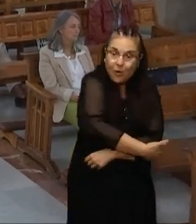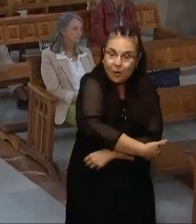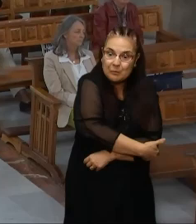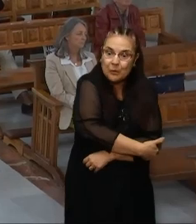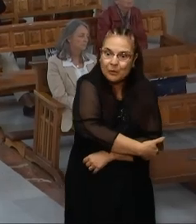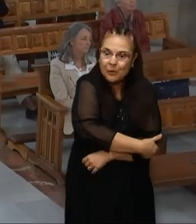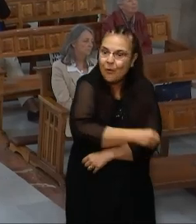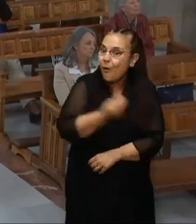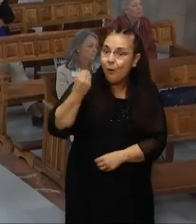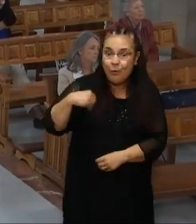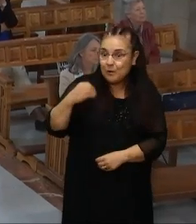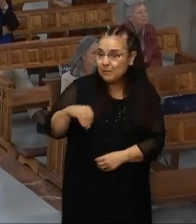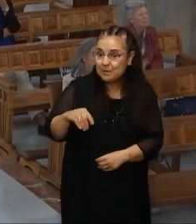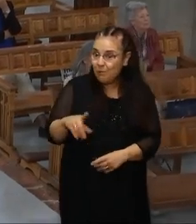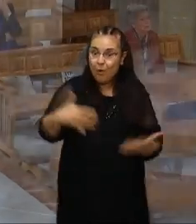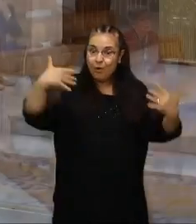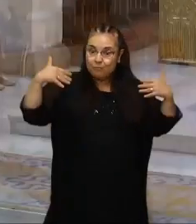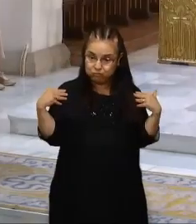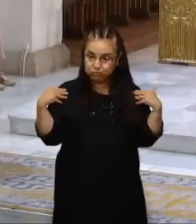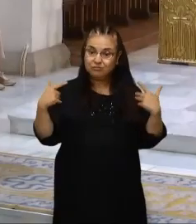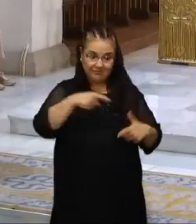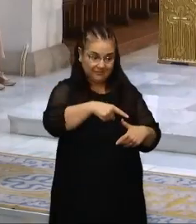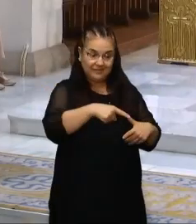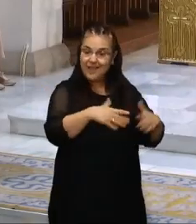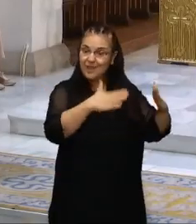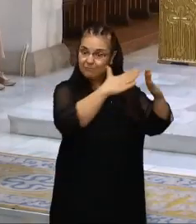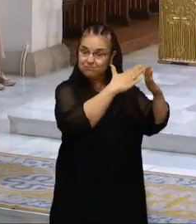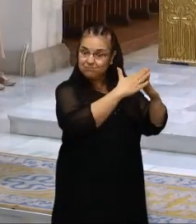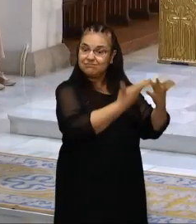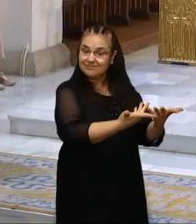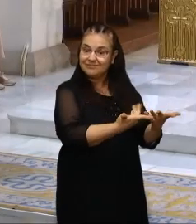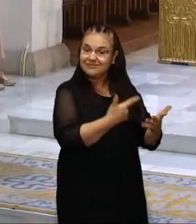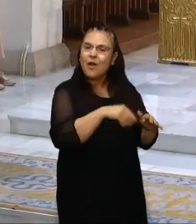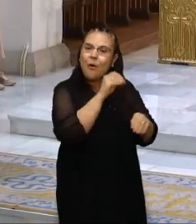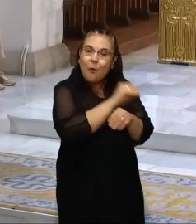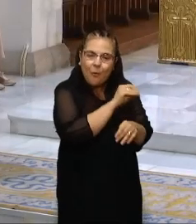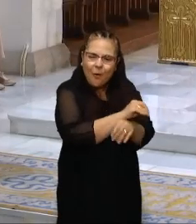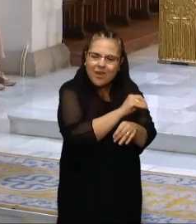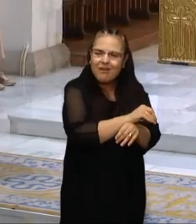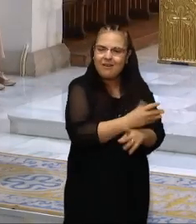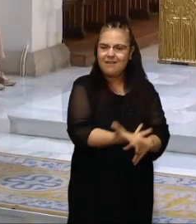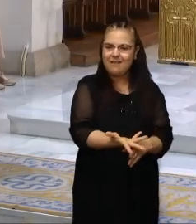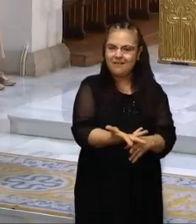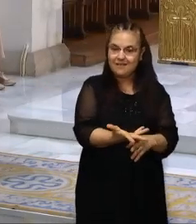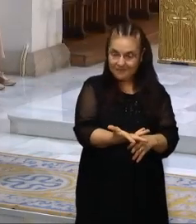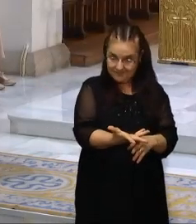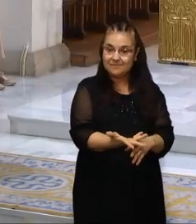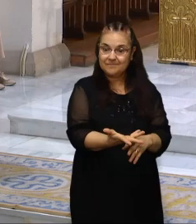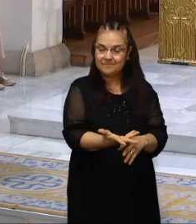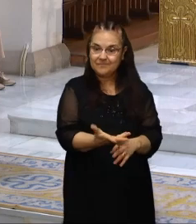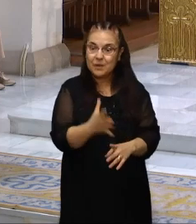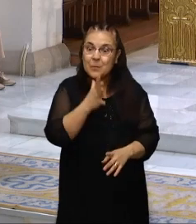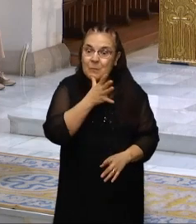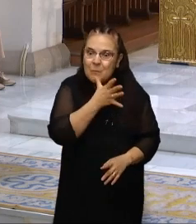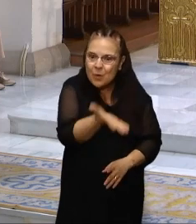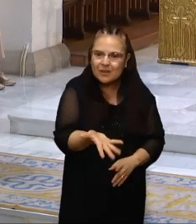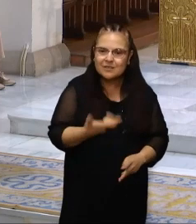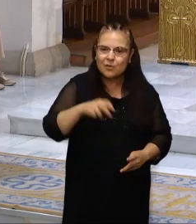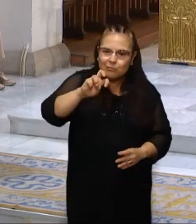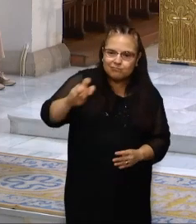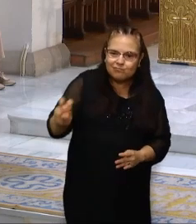propio posadero, que es aquel que queda encargado de cuidar al malherido. Por eso tiene una serie